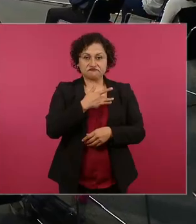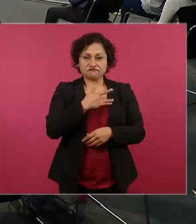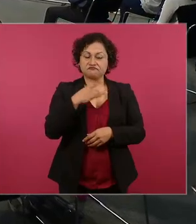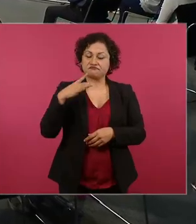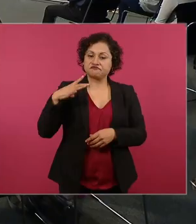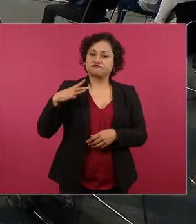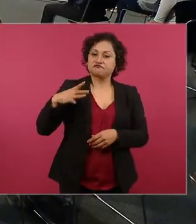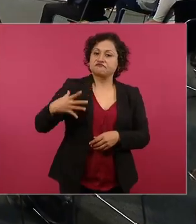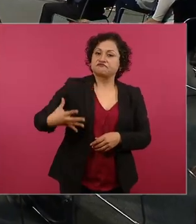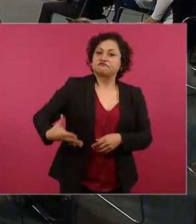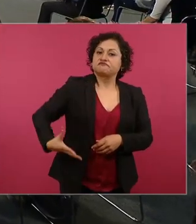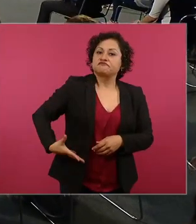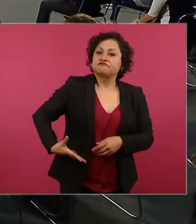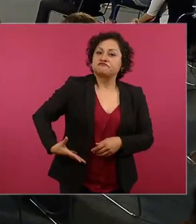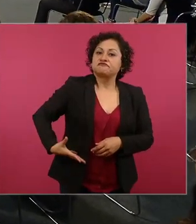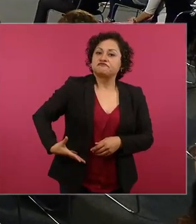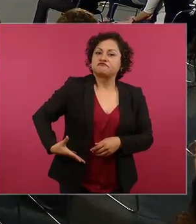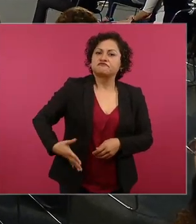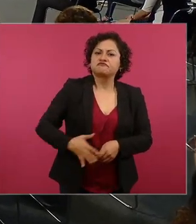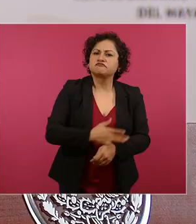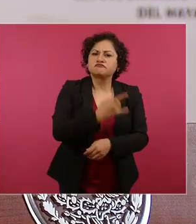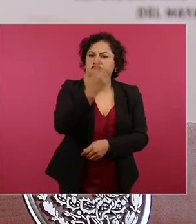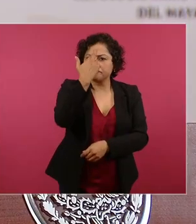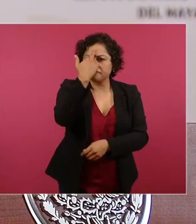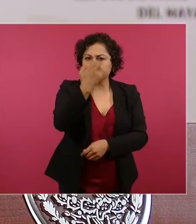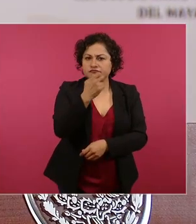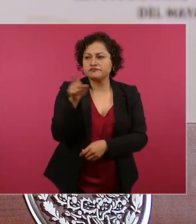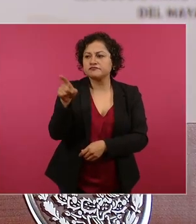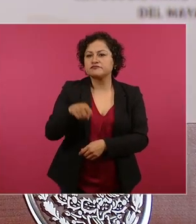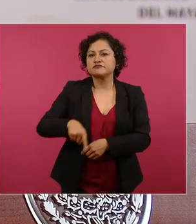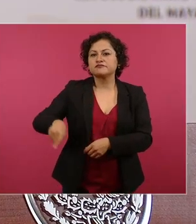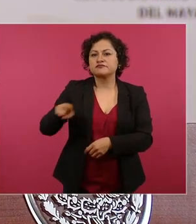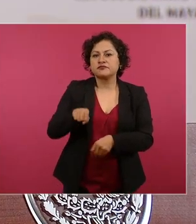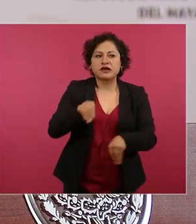el que no les funcionó.